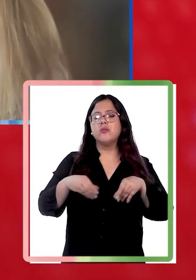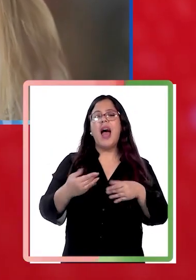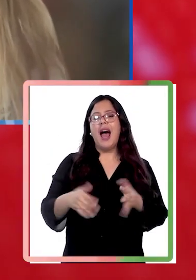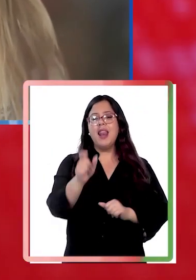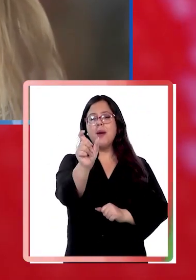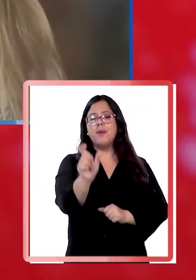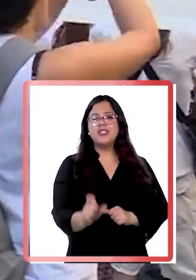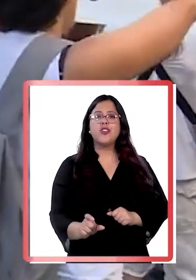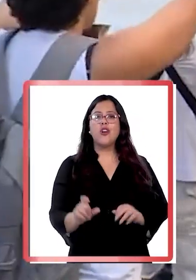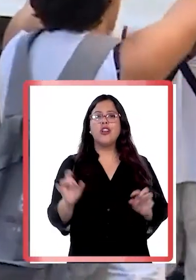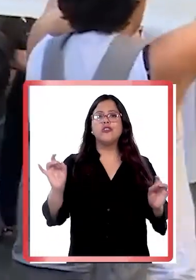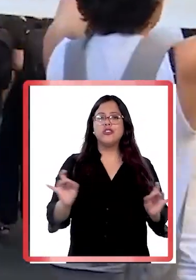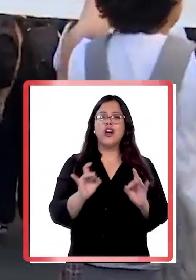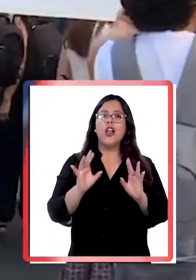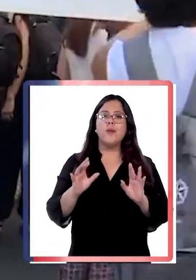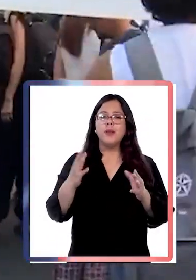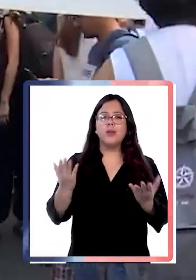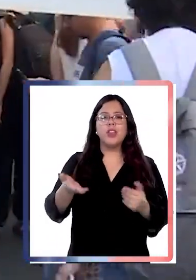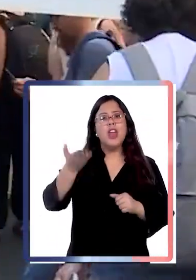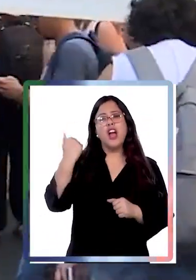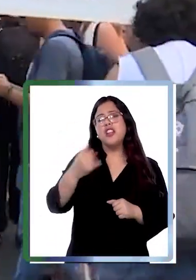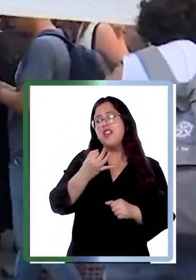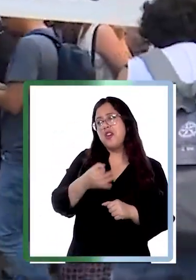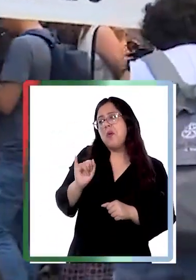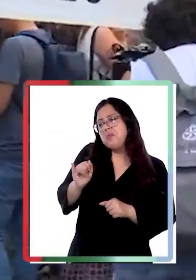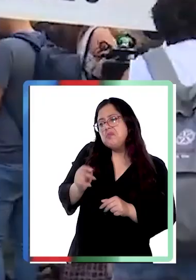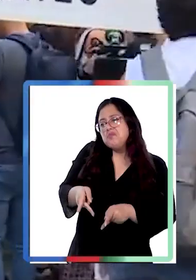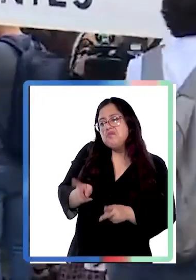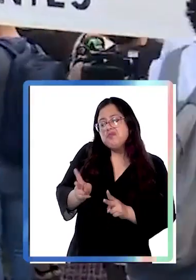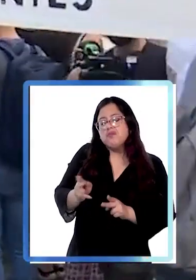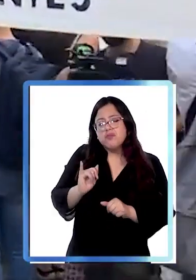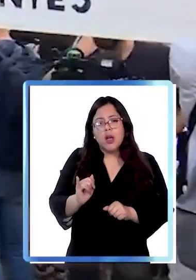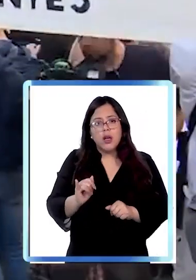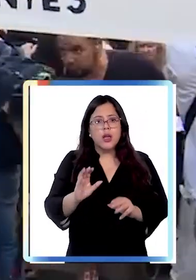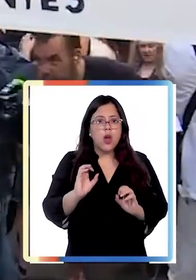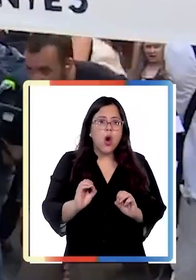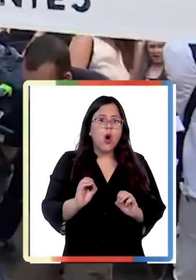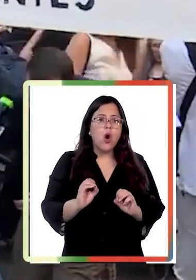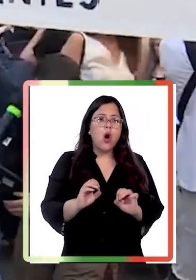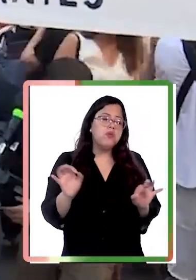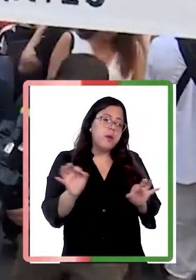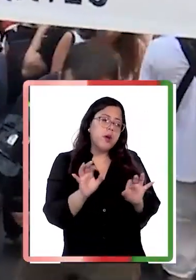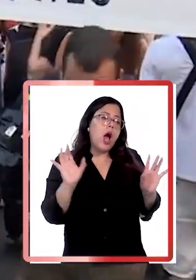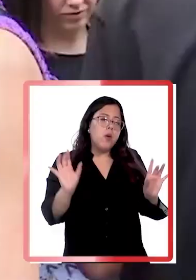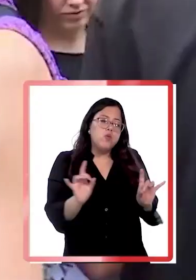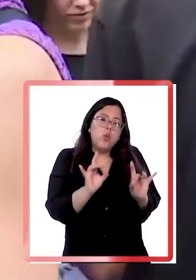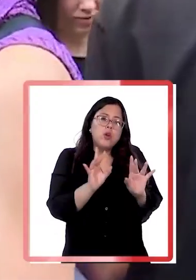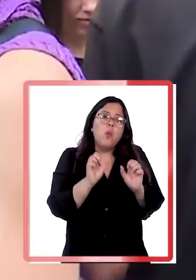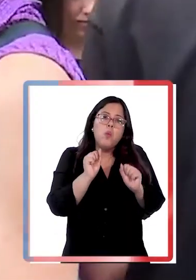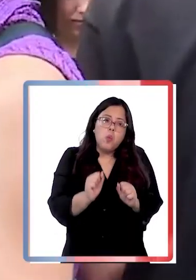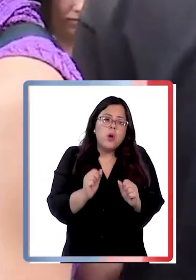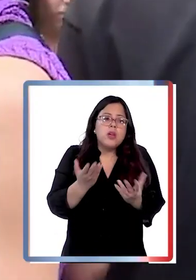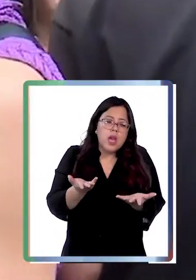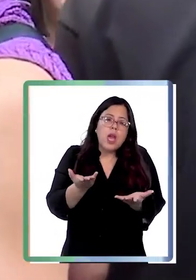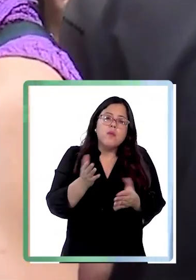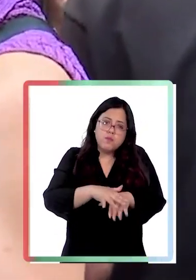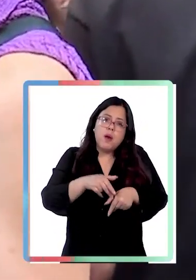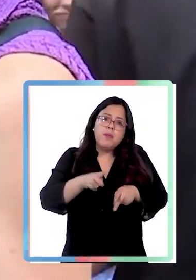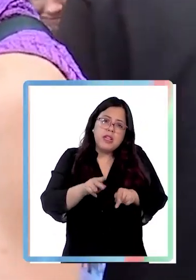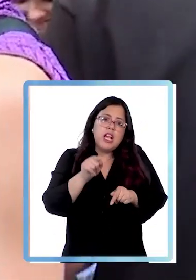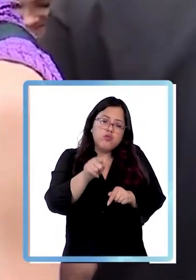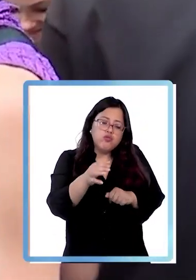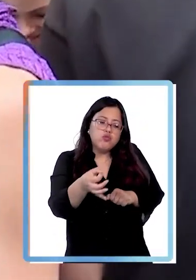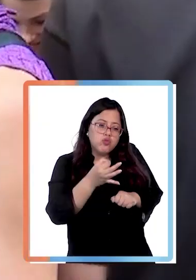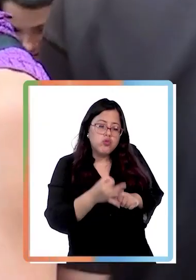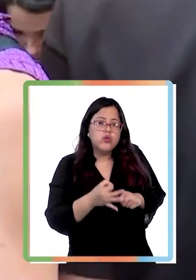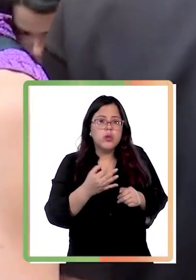no asumirse que la persona, porque en algún minuto dio una autorización antes o mencionó que podría